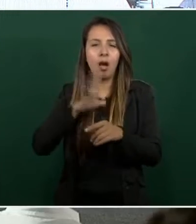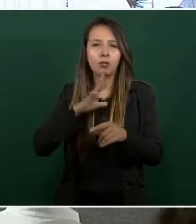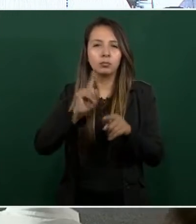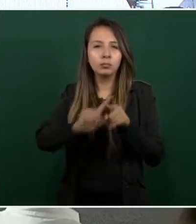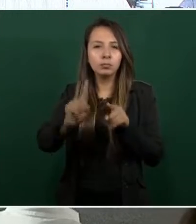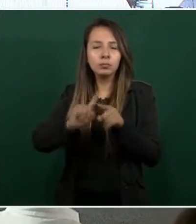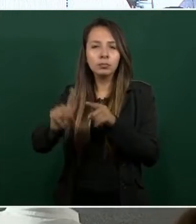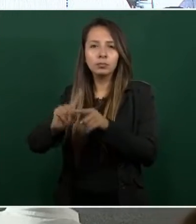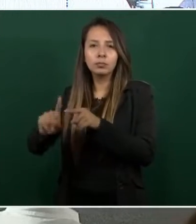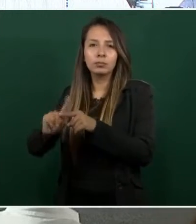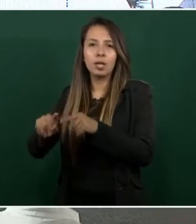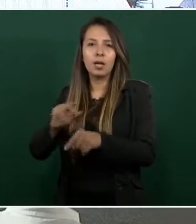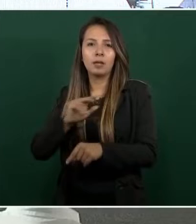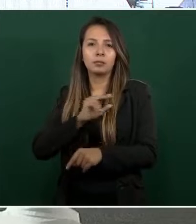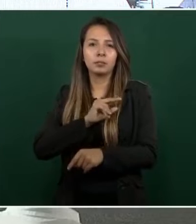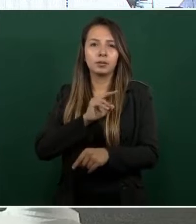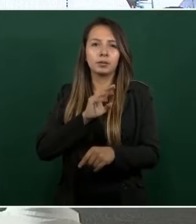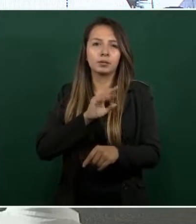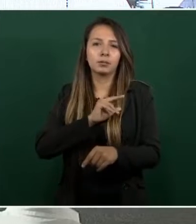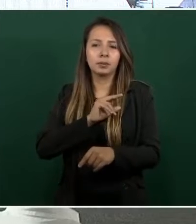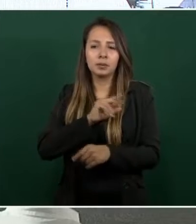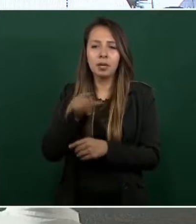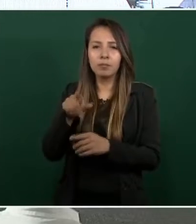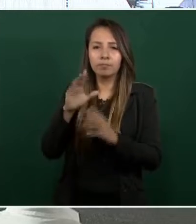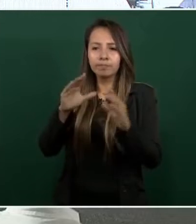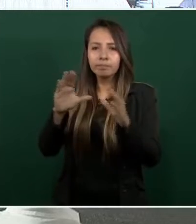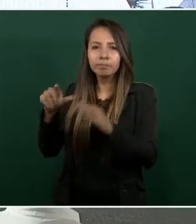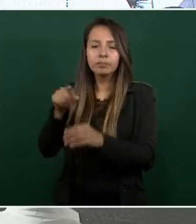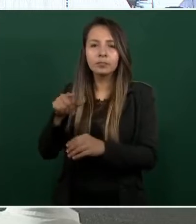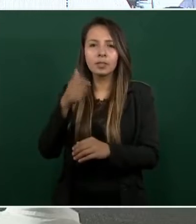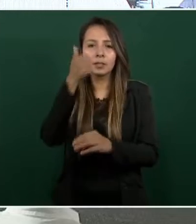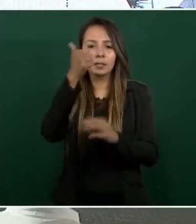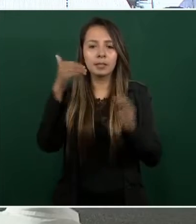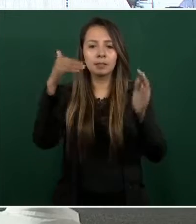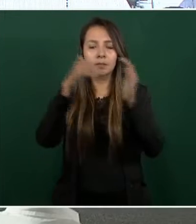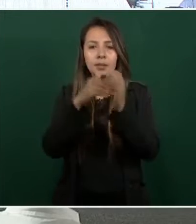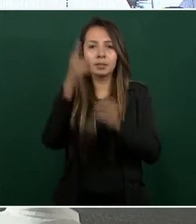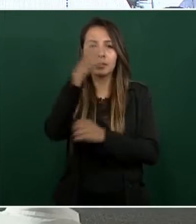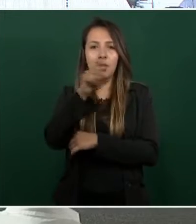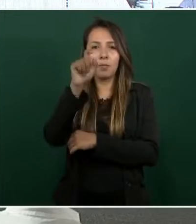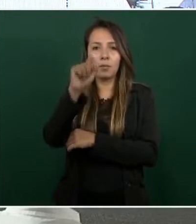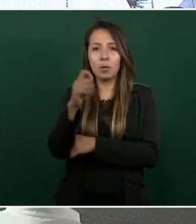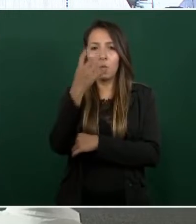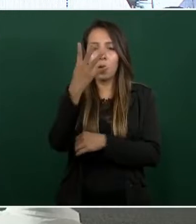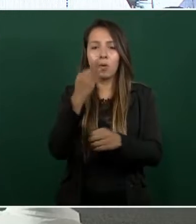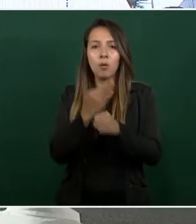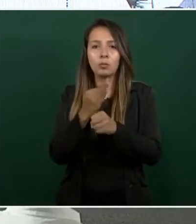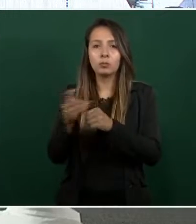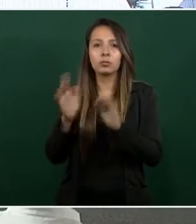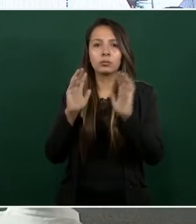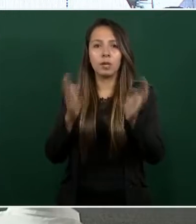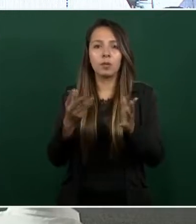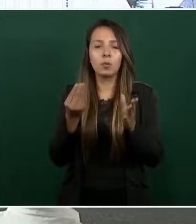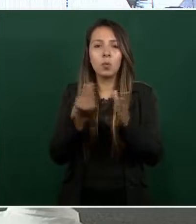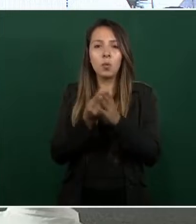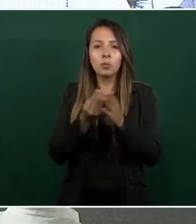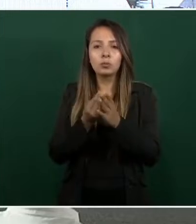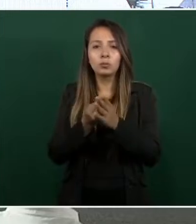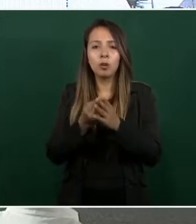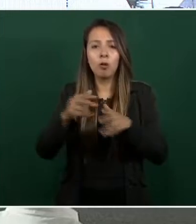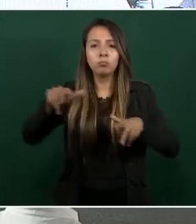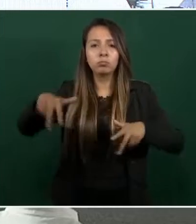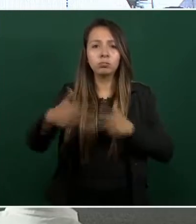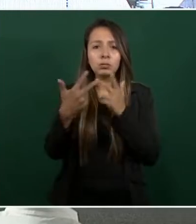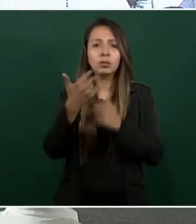en la Guardia Nacional, tenemos actualmente 6,124 recibiendo cursos tanto en línea como a